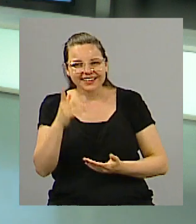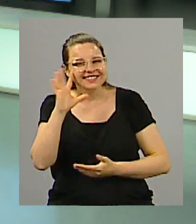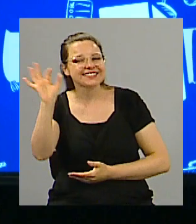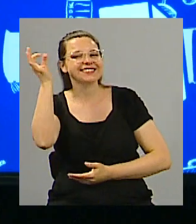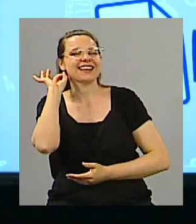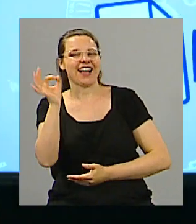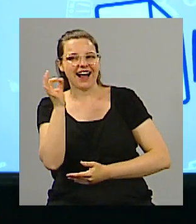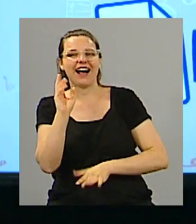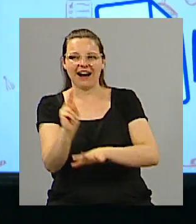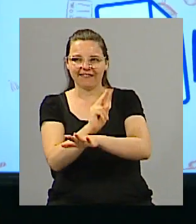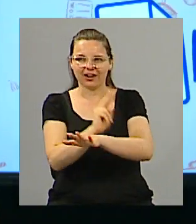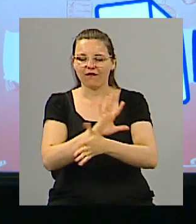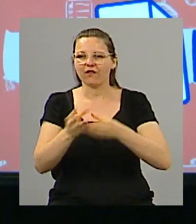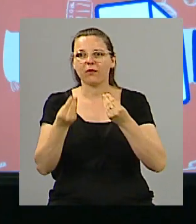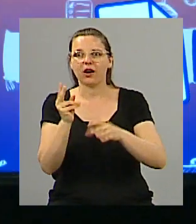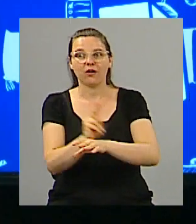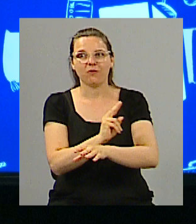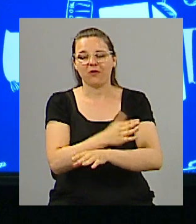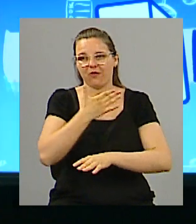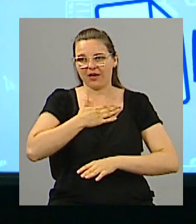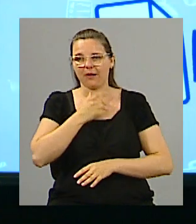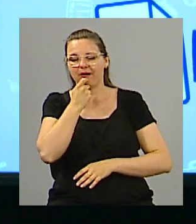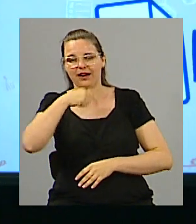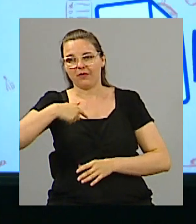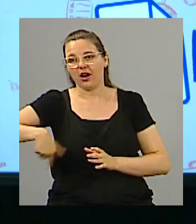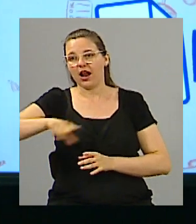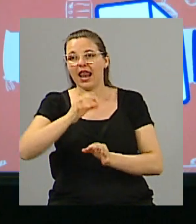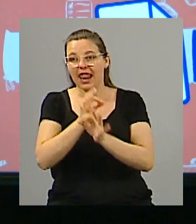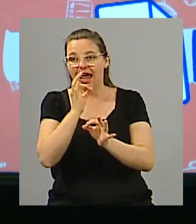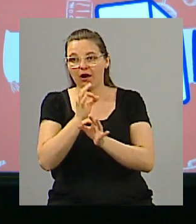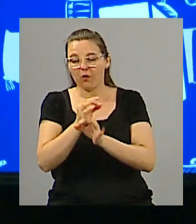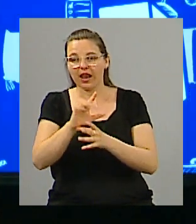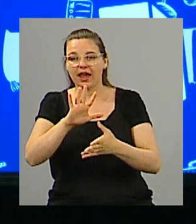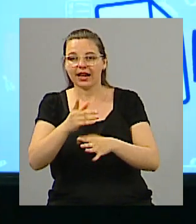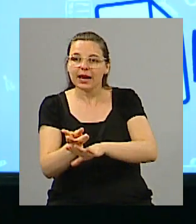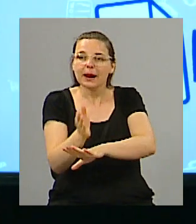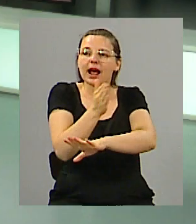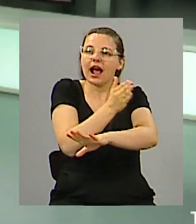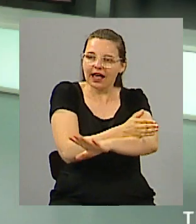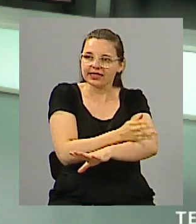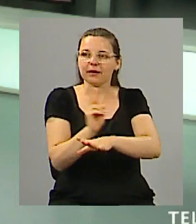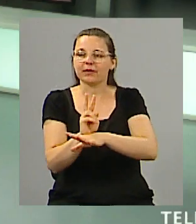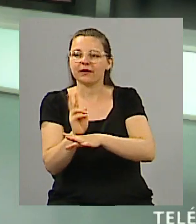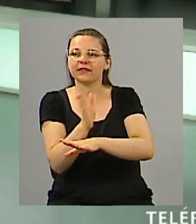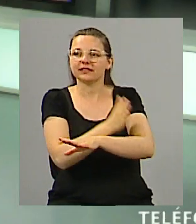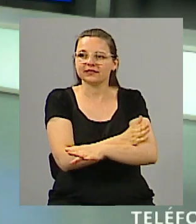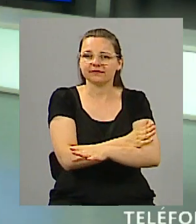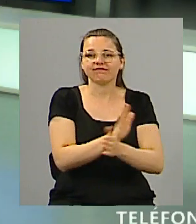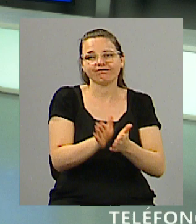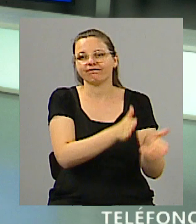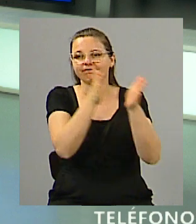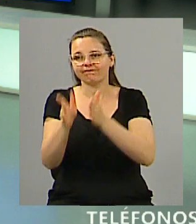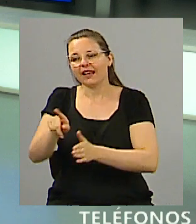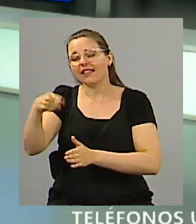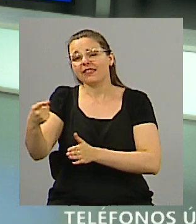estas cosas. Lo que hacemos en las escuelas por ahí es la parte preventiva. Sí. Pero lo otro no lo podemos hacer porque es